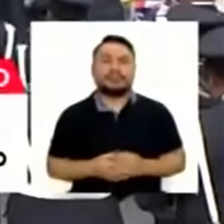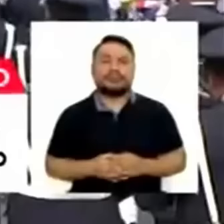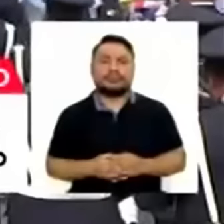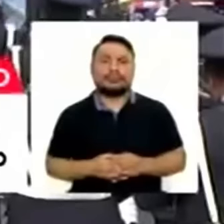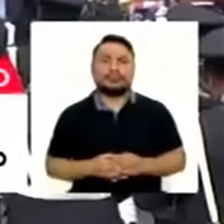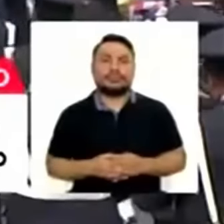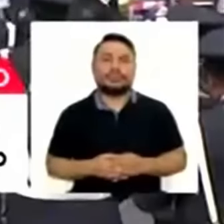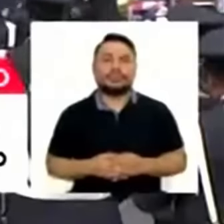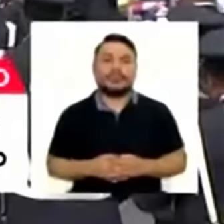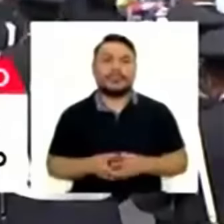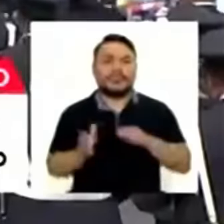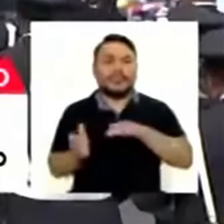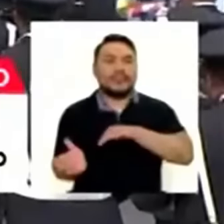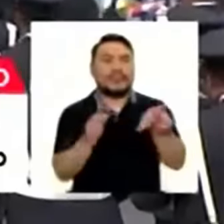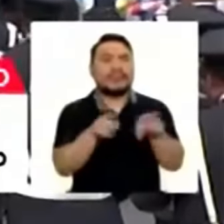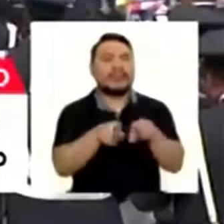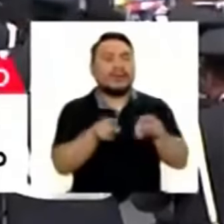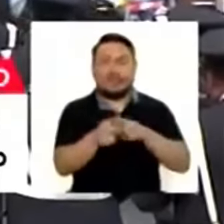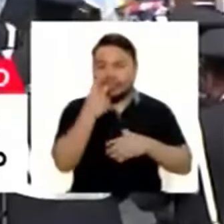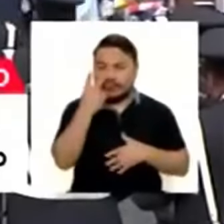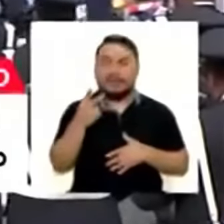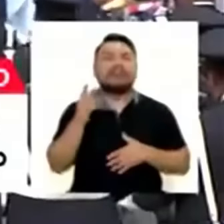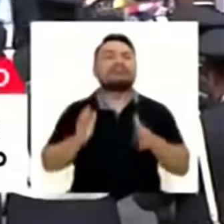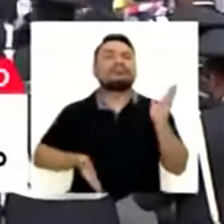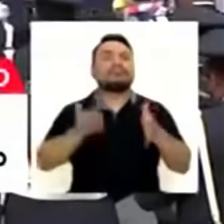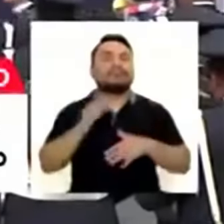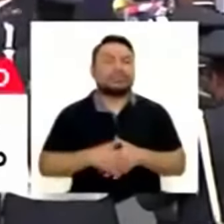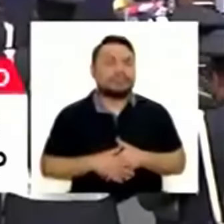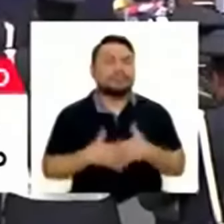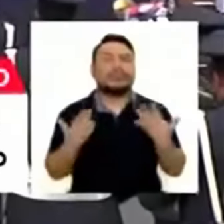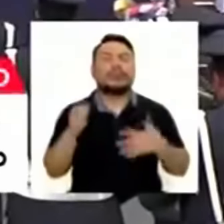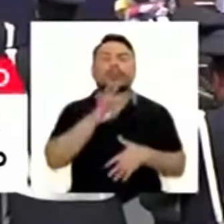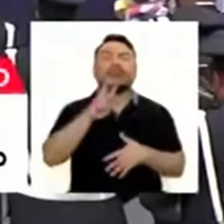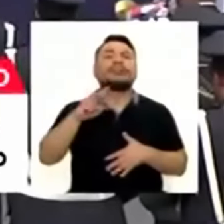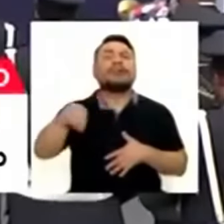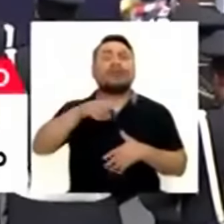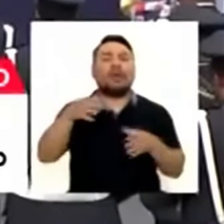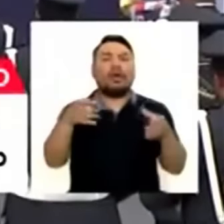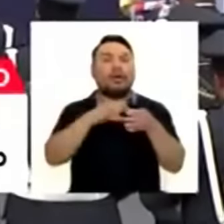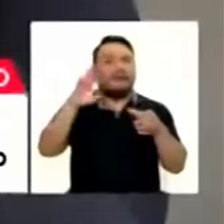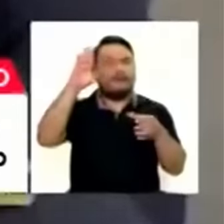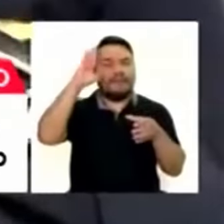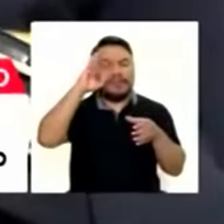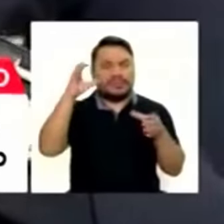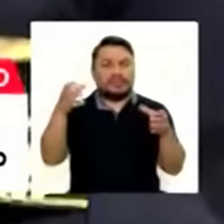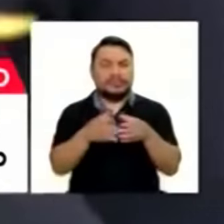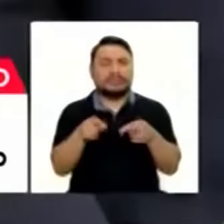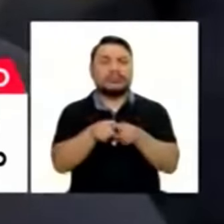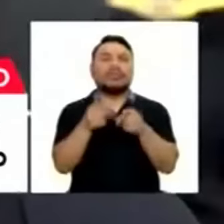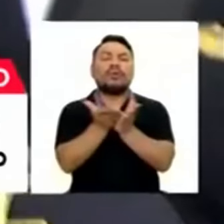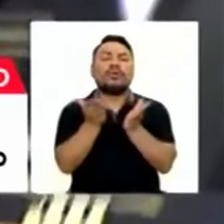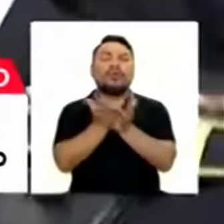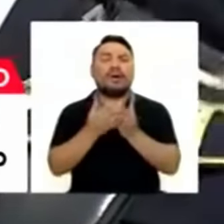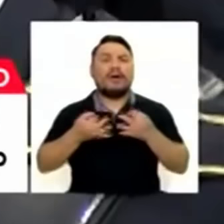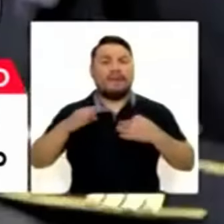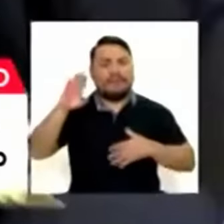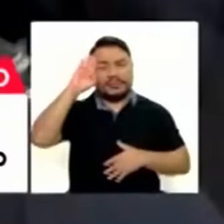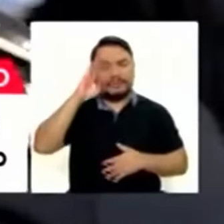Gracias. batallón de cadetes de la Escuela de